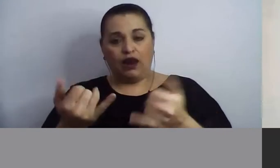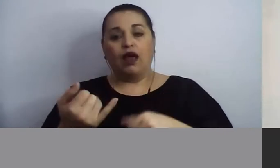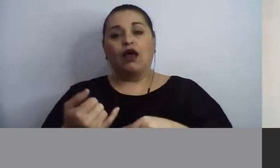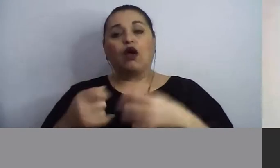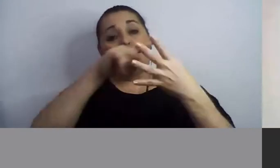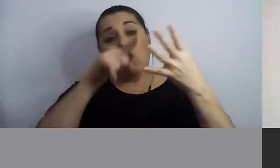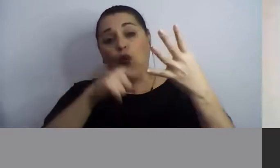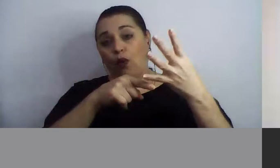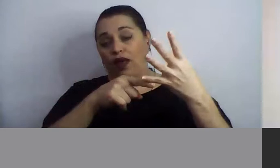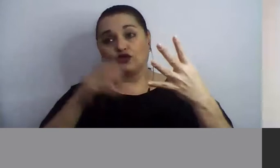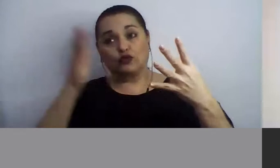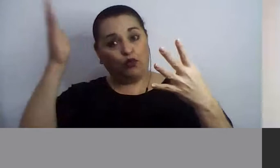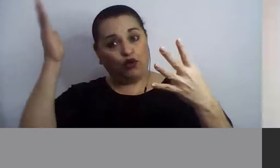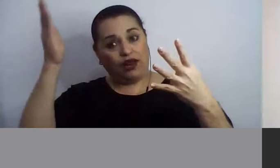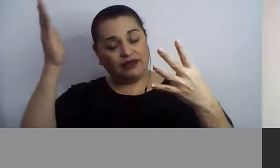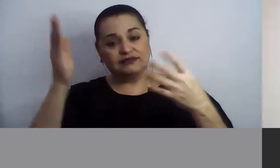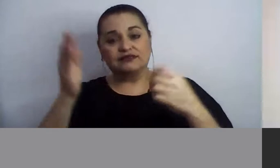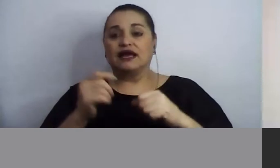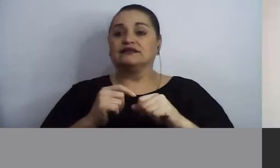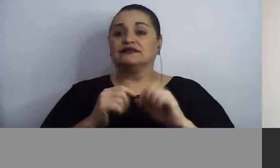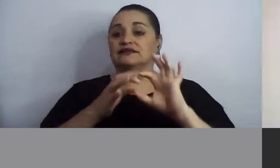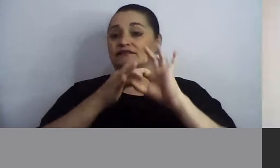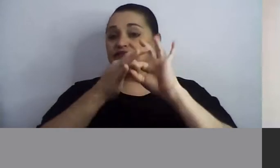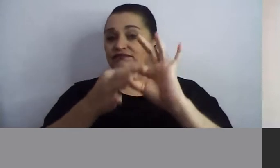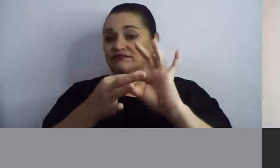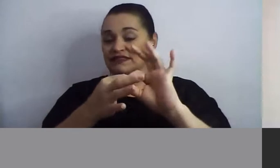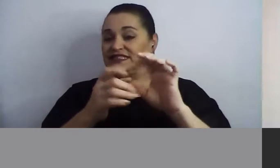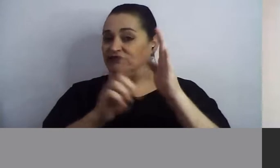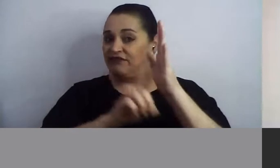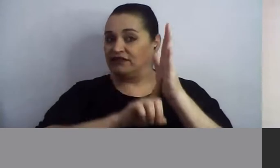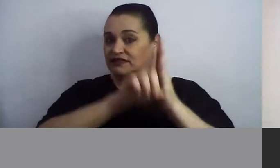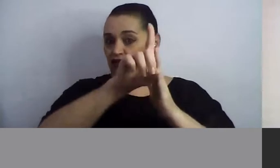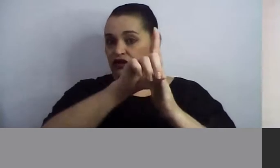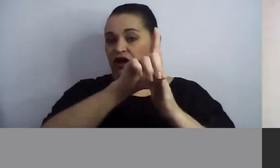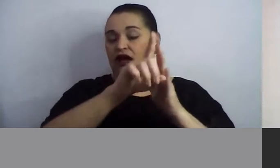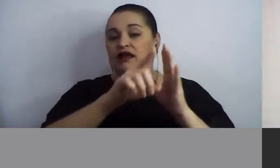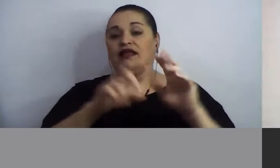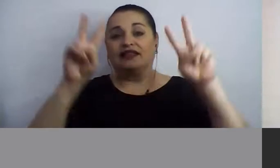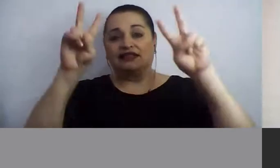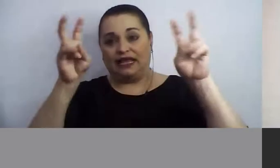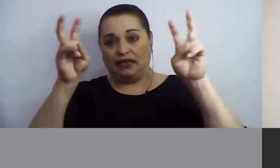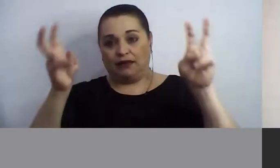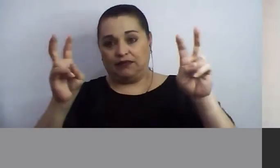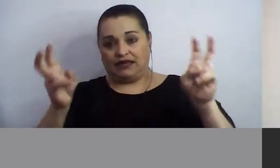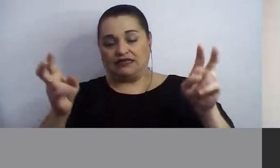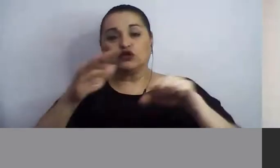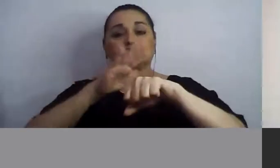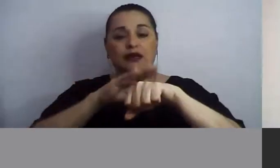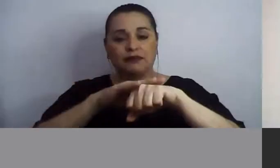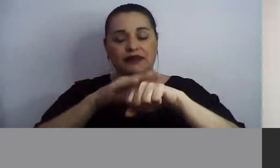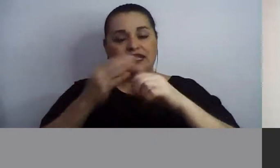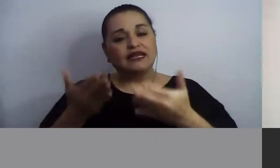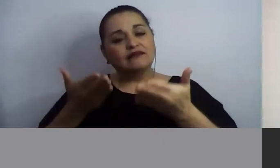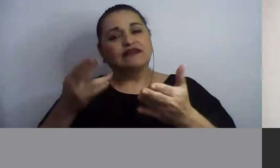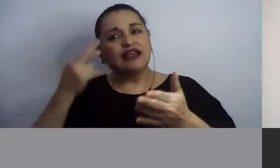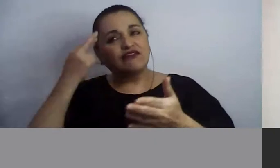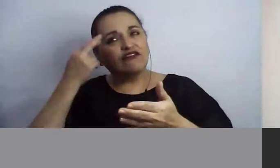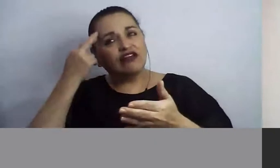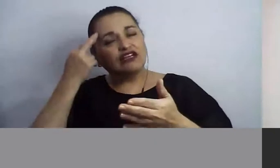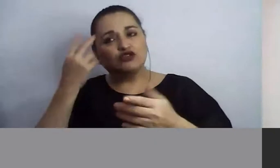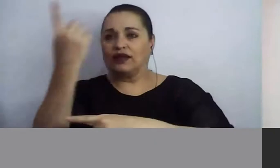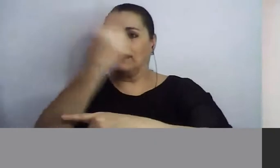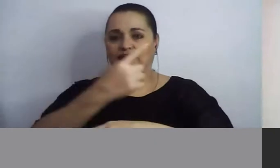ponencias en las cuales se van a desarrollar los temas que nos van a permitir generar la reflexión durante